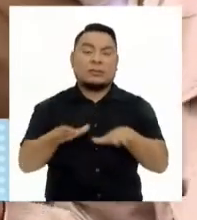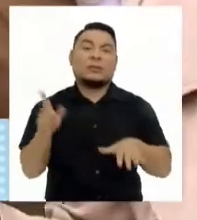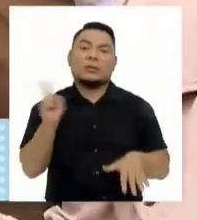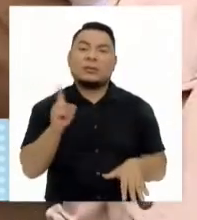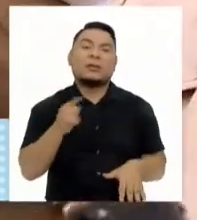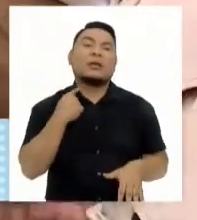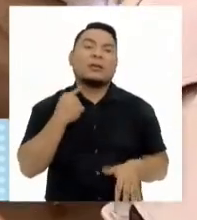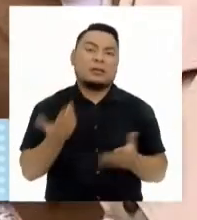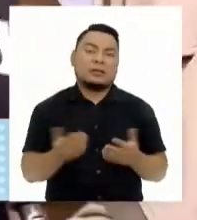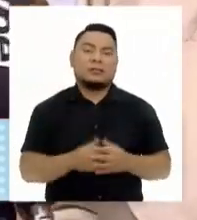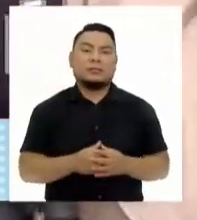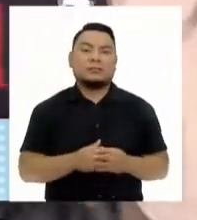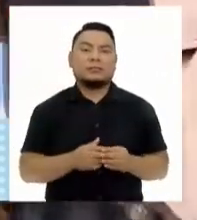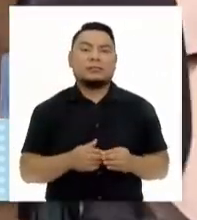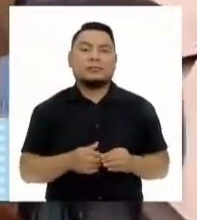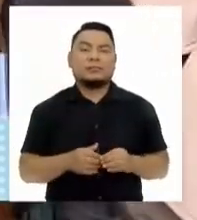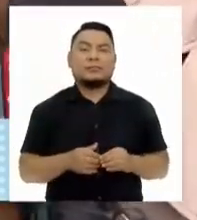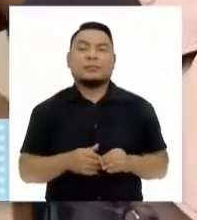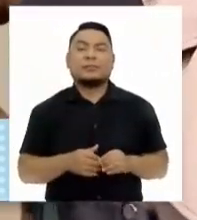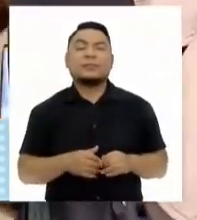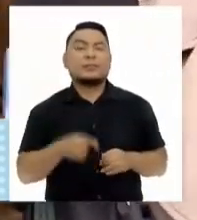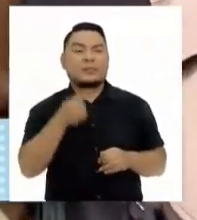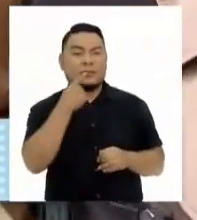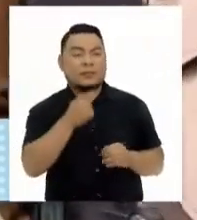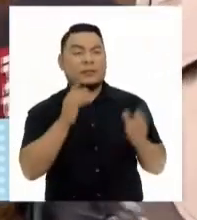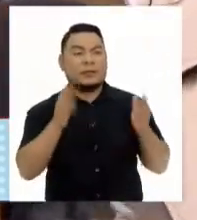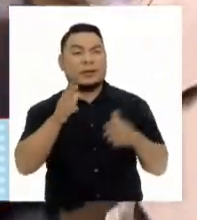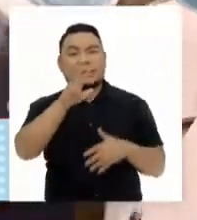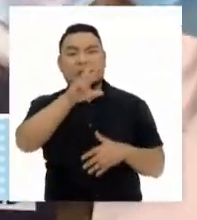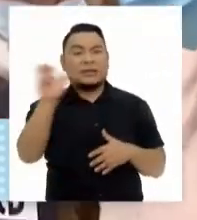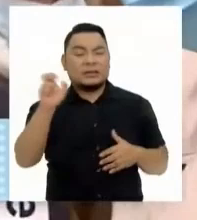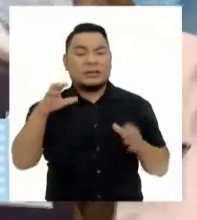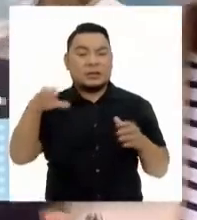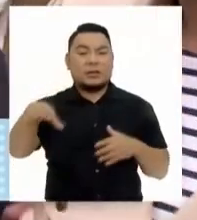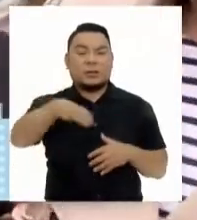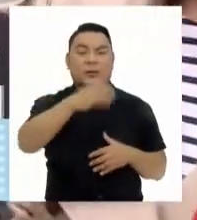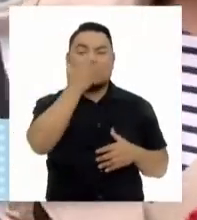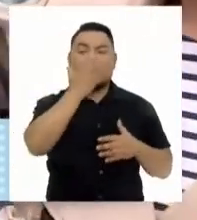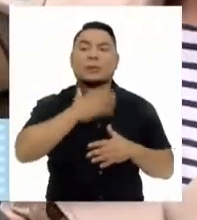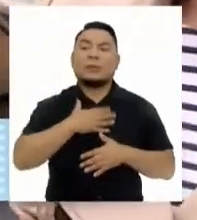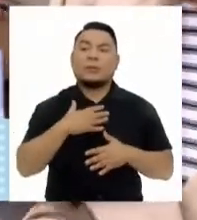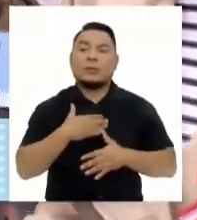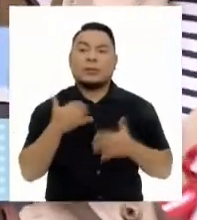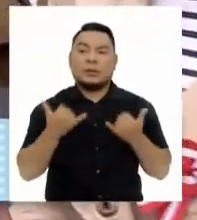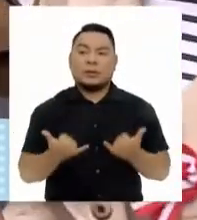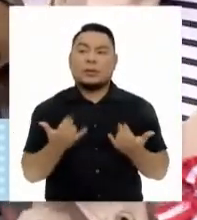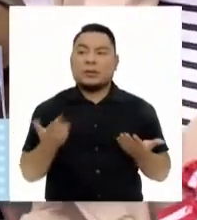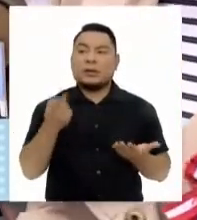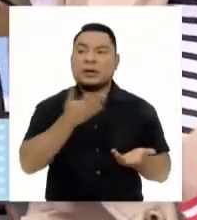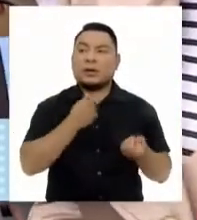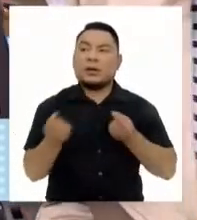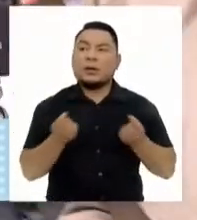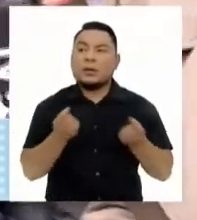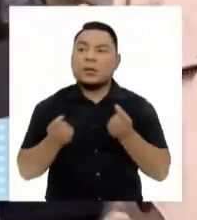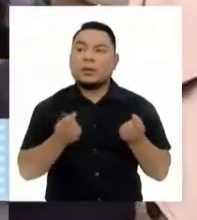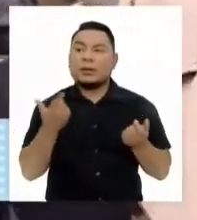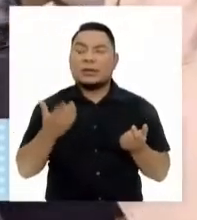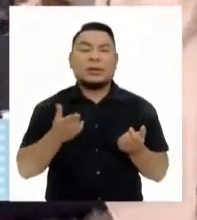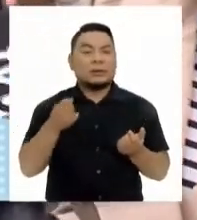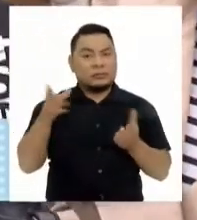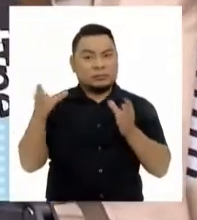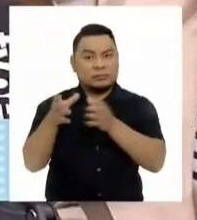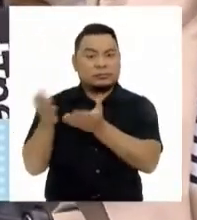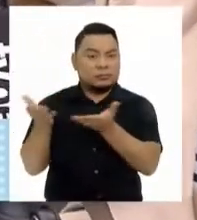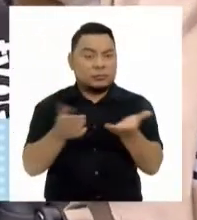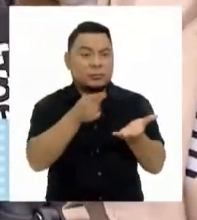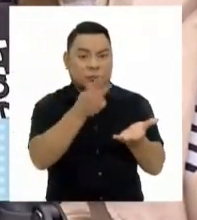nos siga golpeando. Doctor, se hablaba de que se está dejando 300 plantas de oxígeno, este actual, el gobierno saliente en realidad. ¿Ustedes